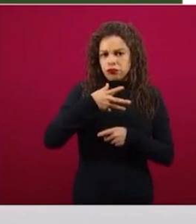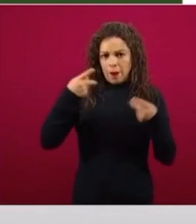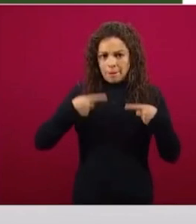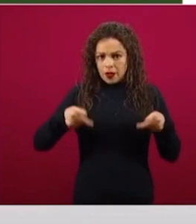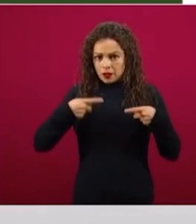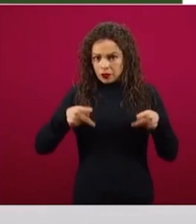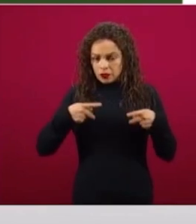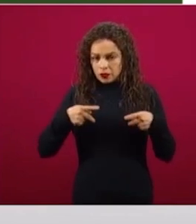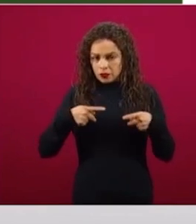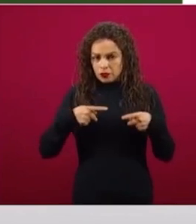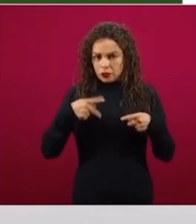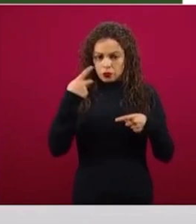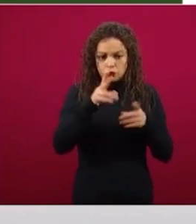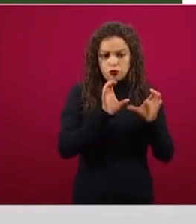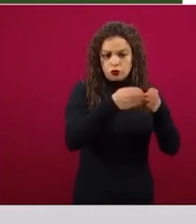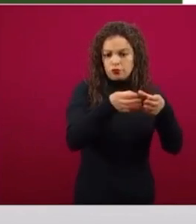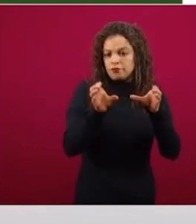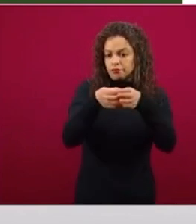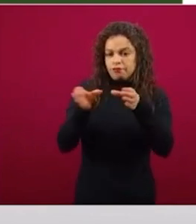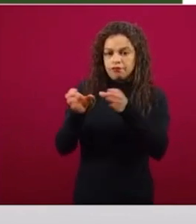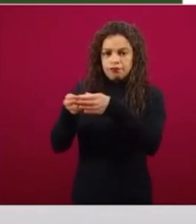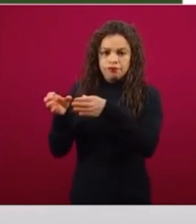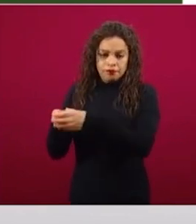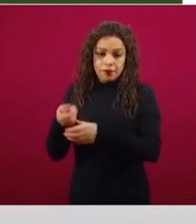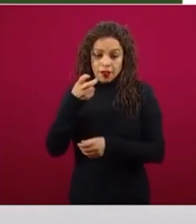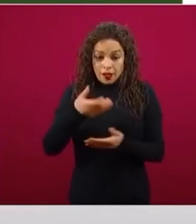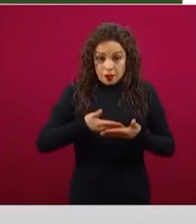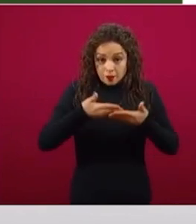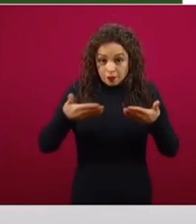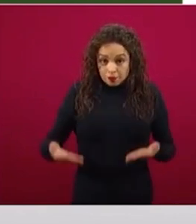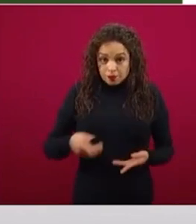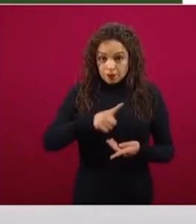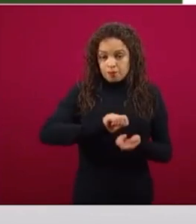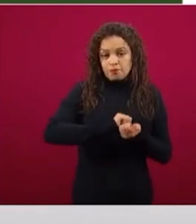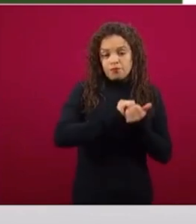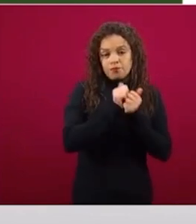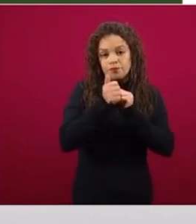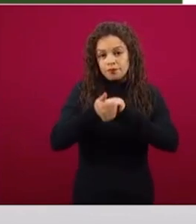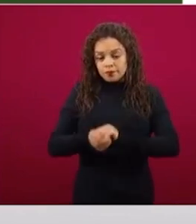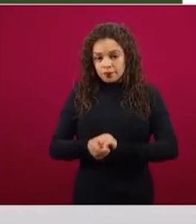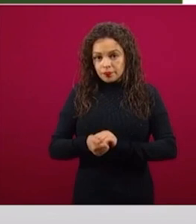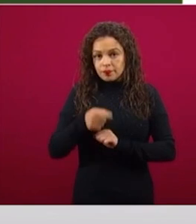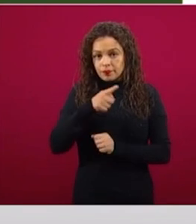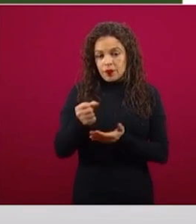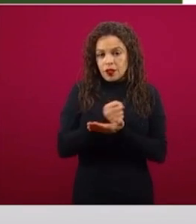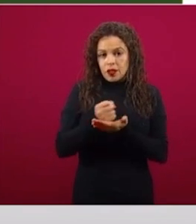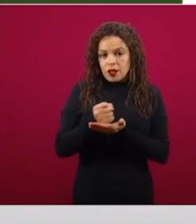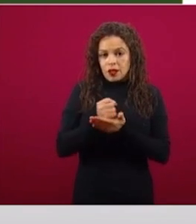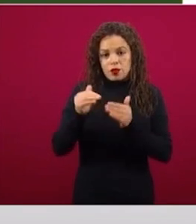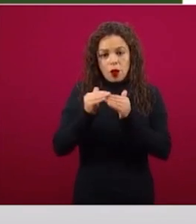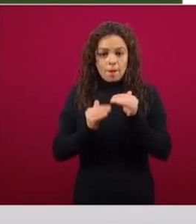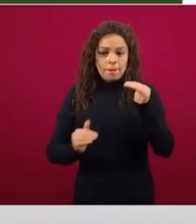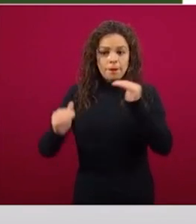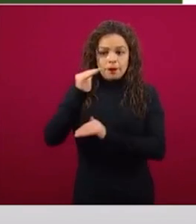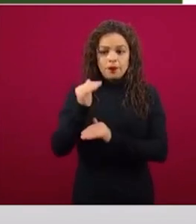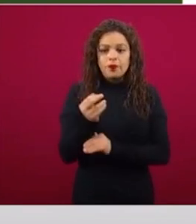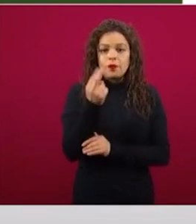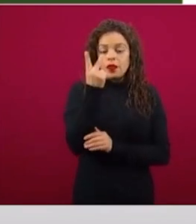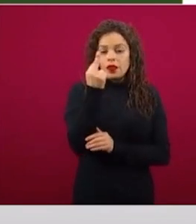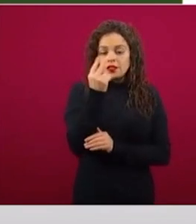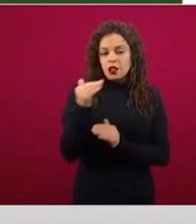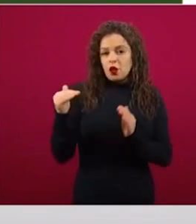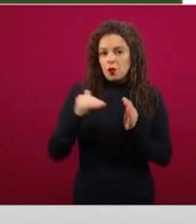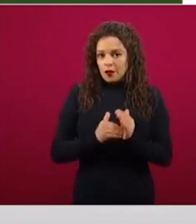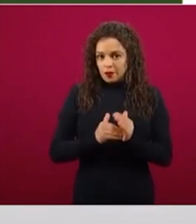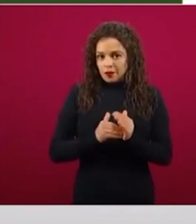estos van a pasar ahora precisamente a créditos mayores, a créditos de 25 mil pesos, que es lo que estamos ya